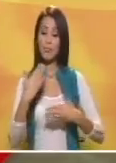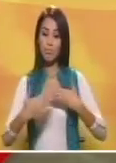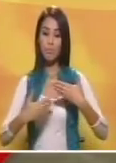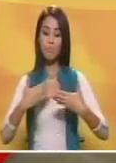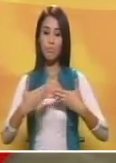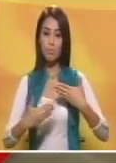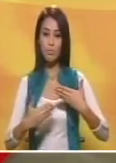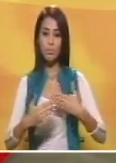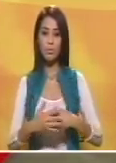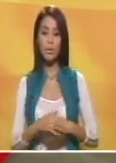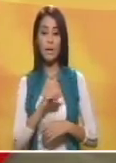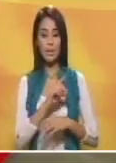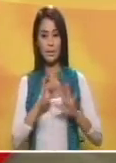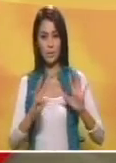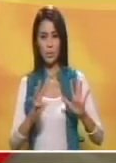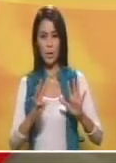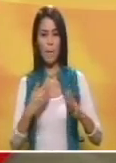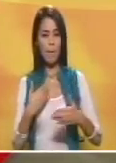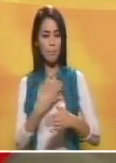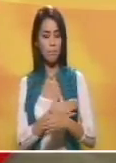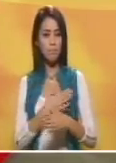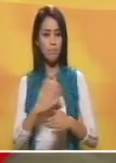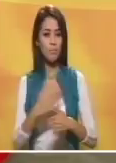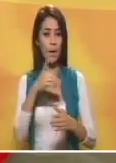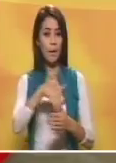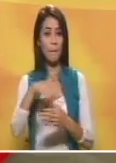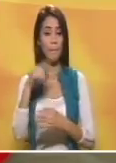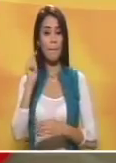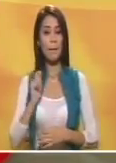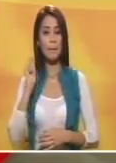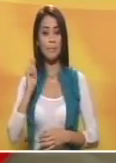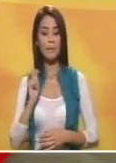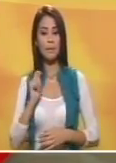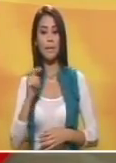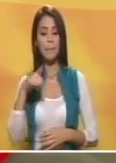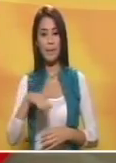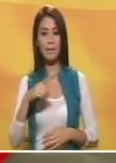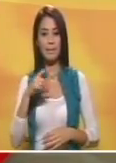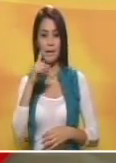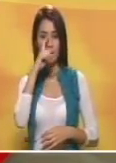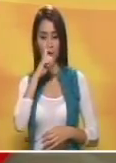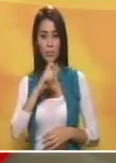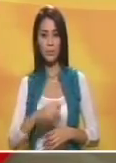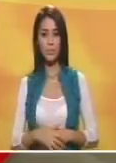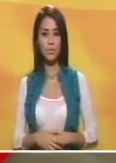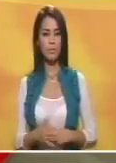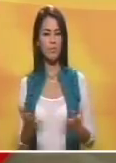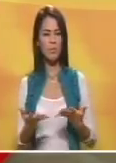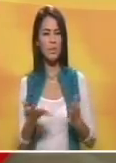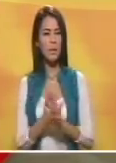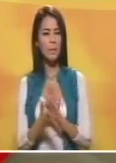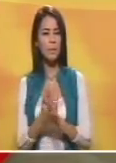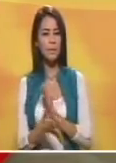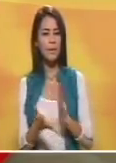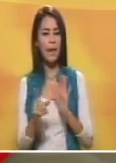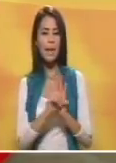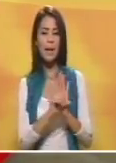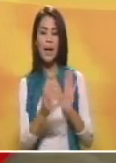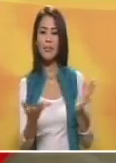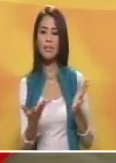en el año 2019, se estaría adelantando la elección parlamentaria para este mismo año. ¿Qué pasaría